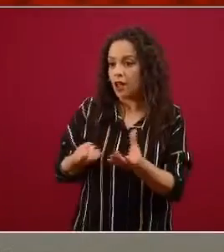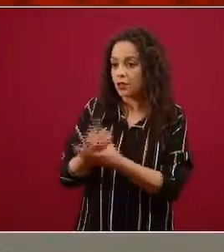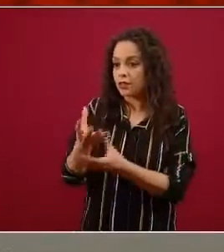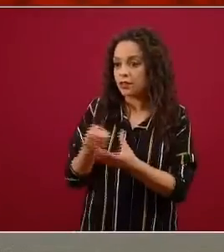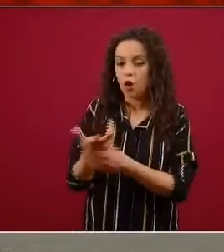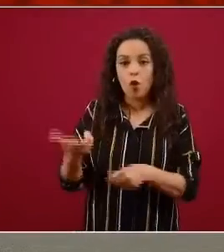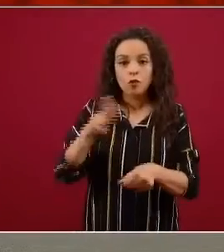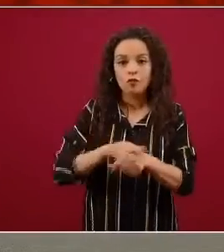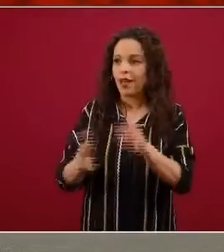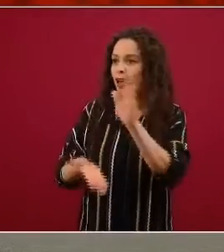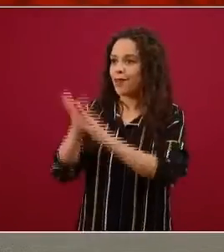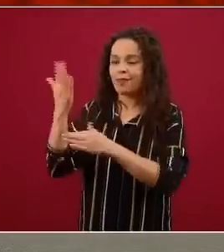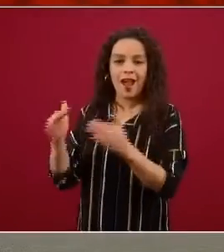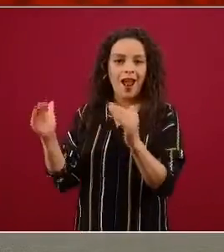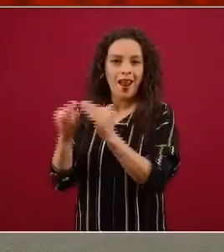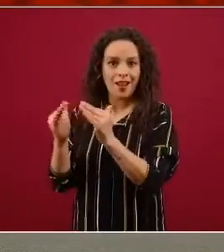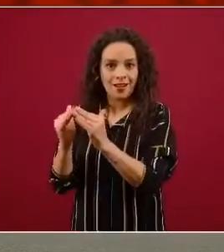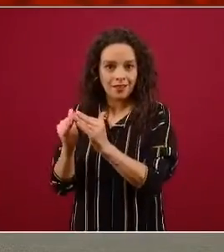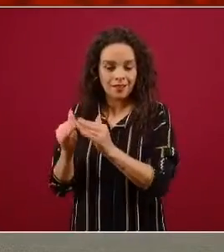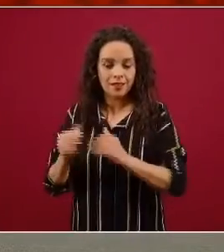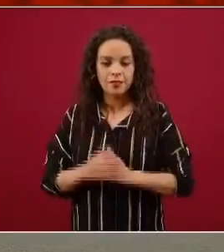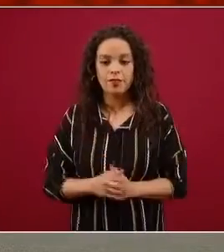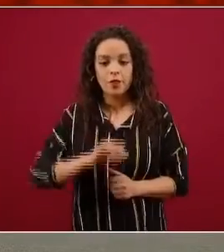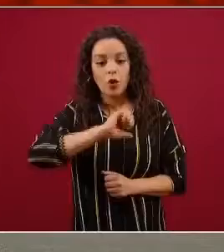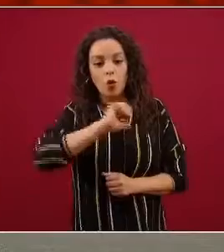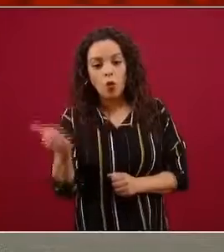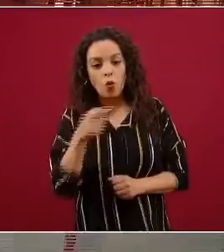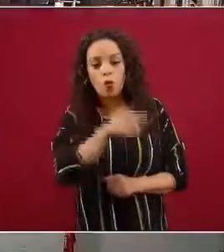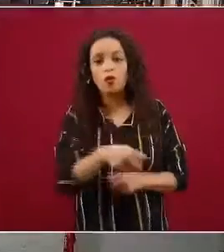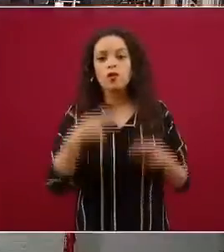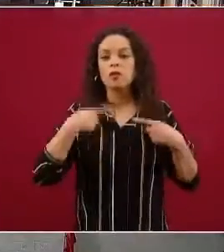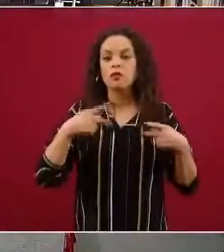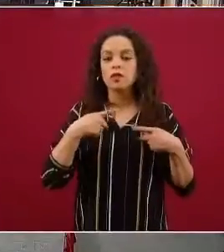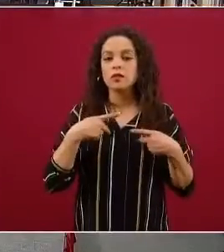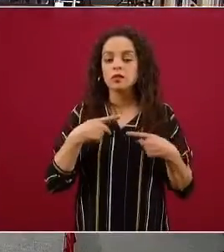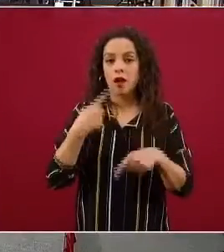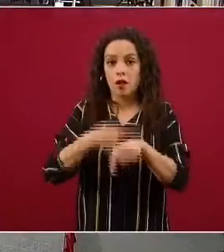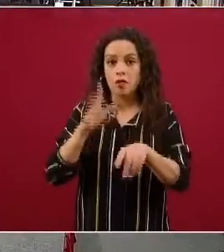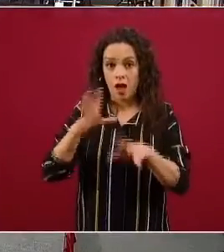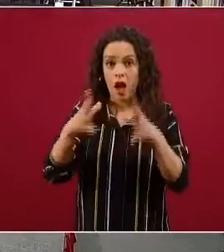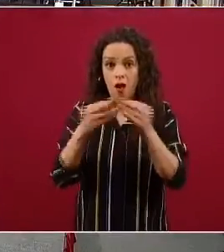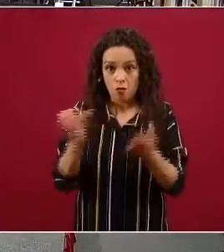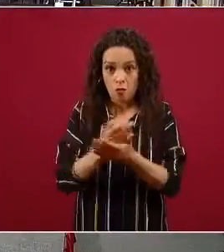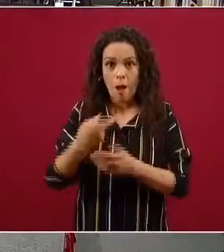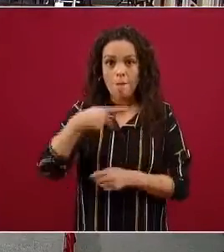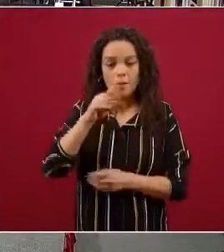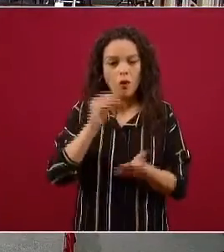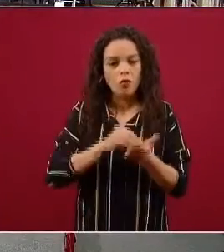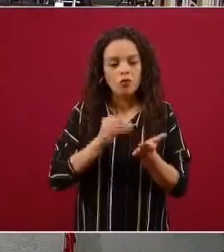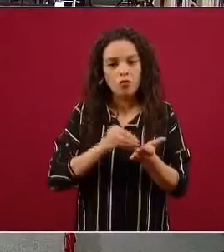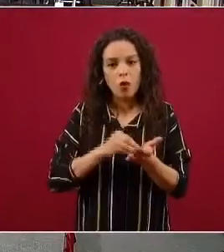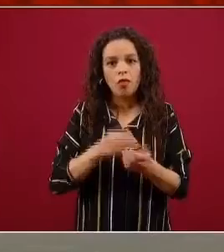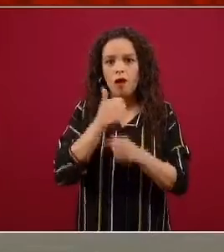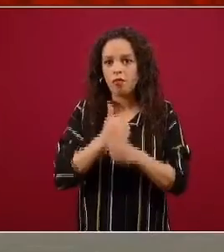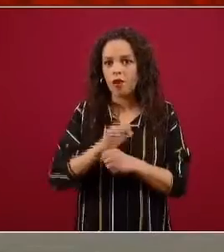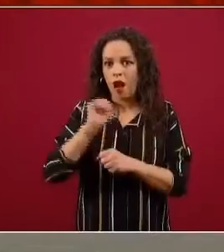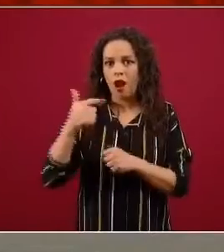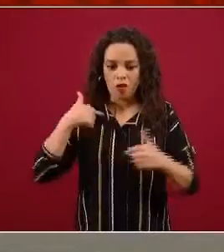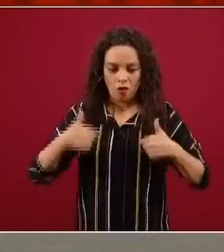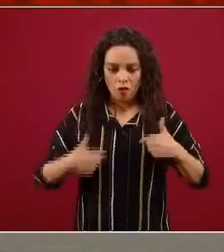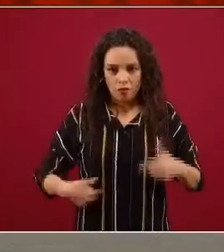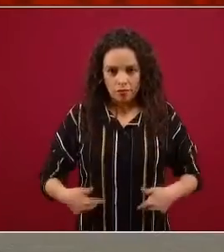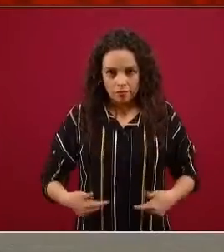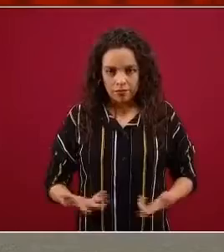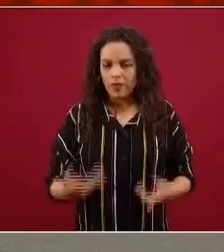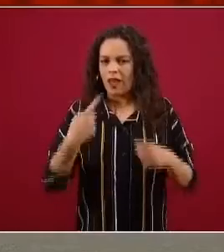hospitalarios, la ocurrencia de ciertas secuelas, la mortalidad, las comorbilidades, es decir, las enfermedades